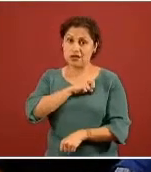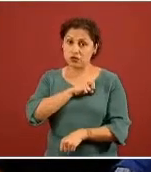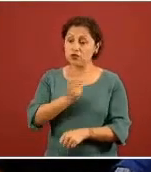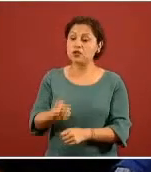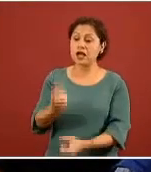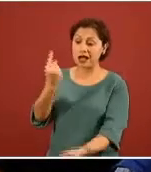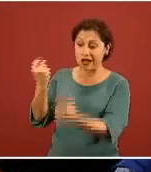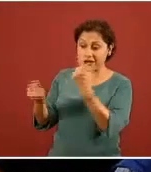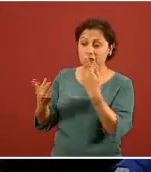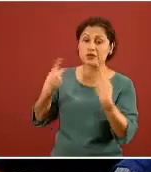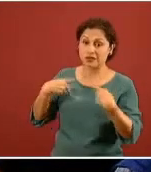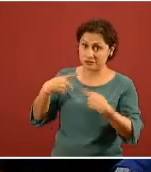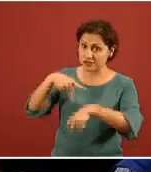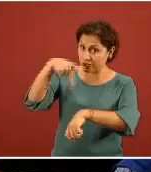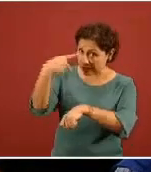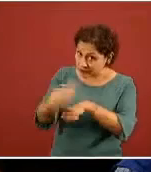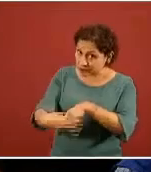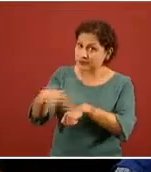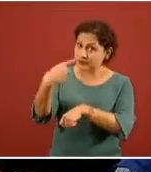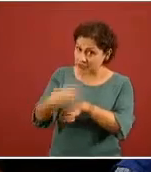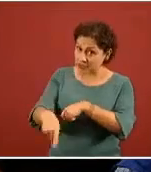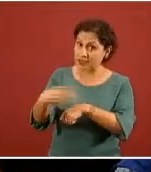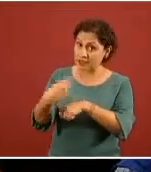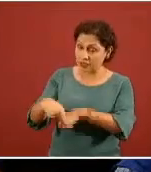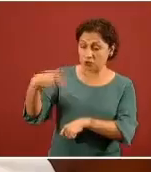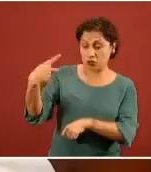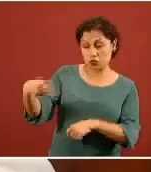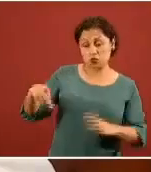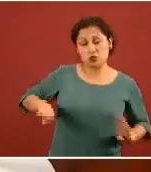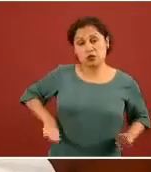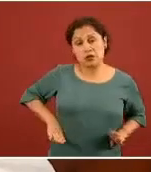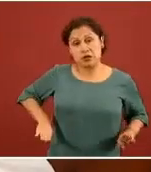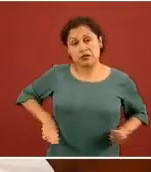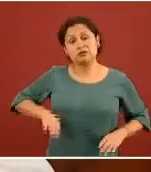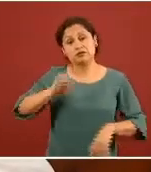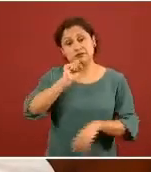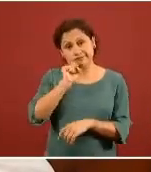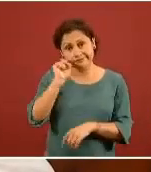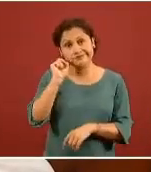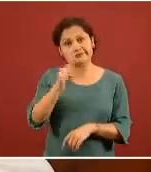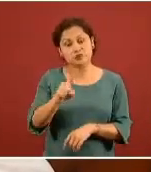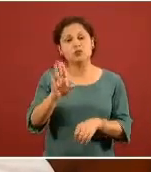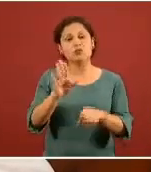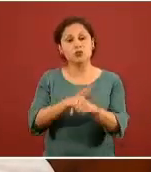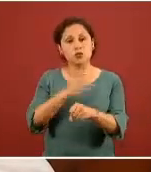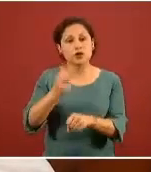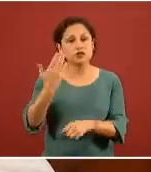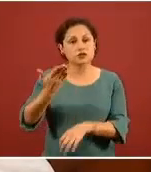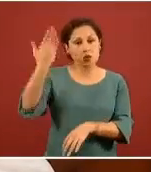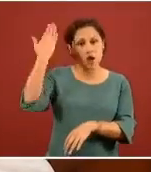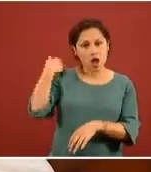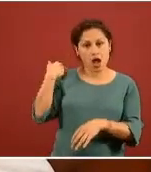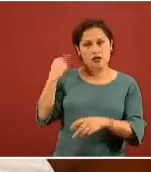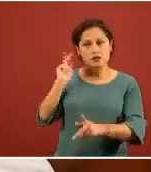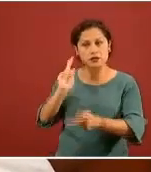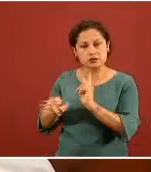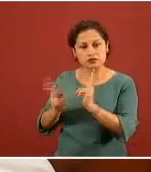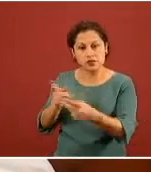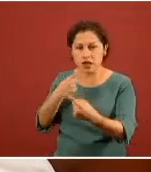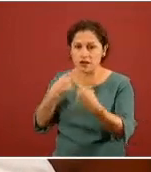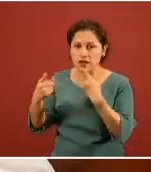riesgo para desarrollar enfermedad grave de COVID. Por eso, desde el principio y en acuerdo con el sindicato,